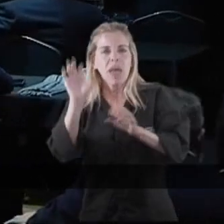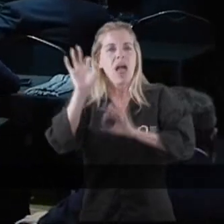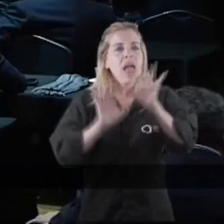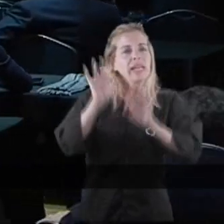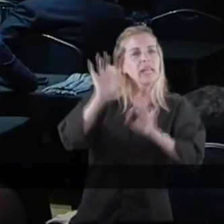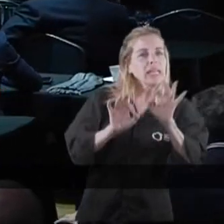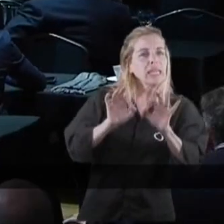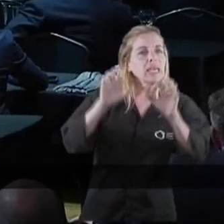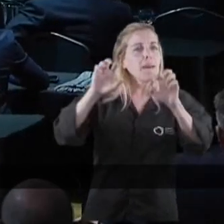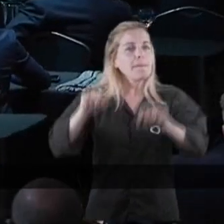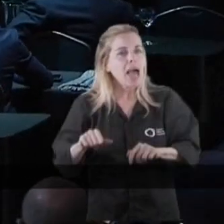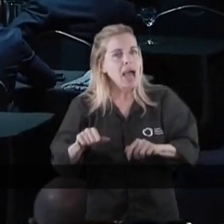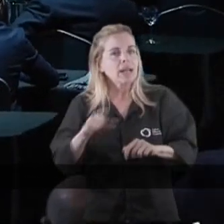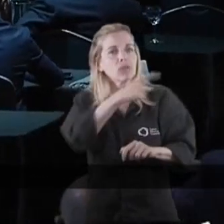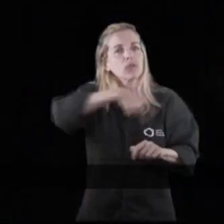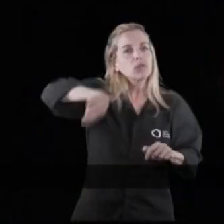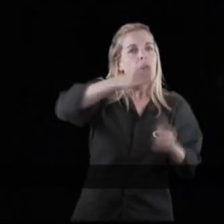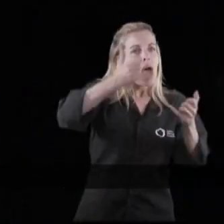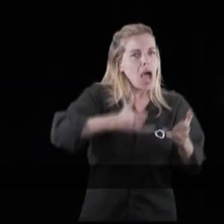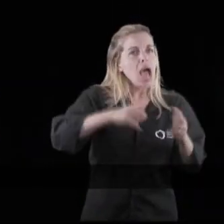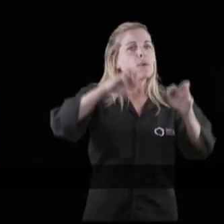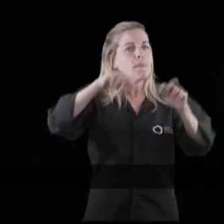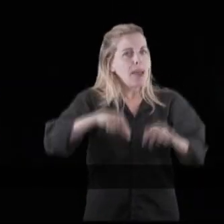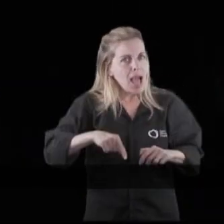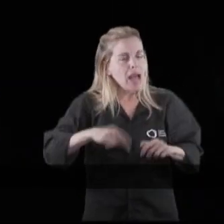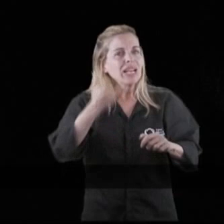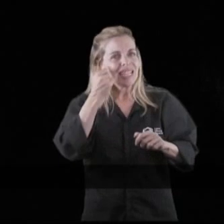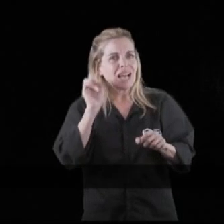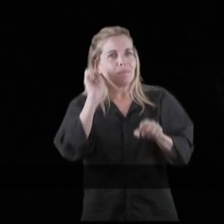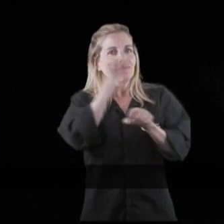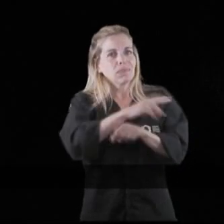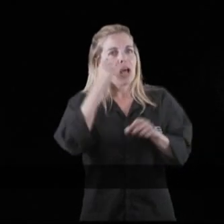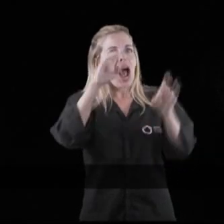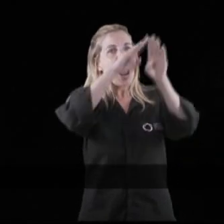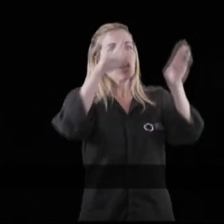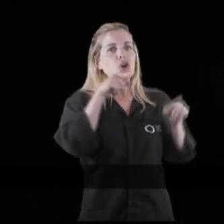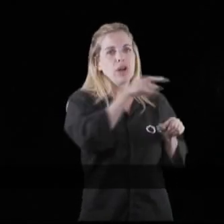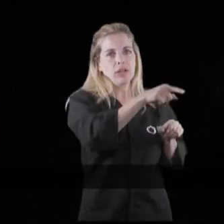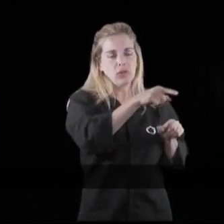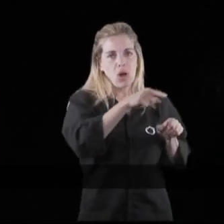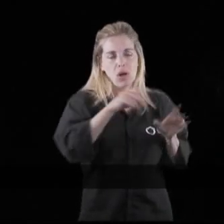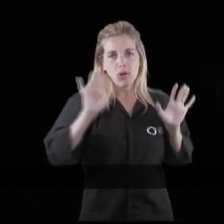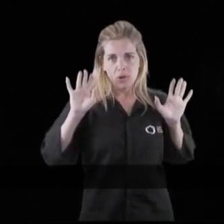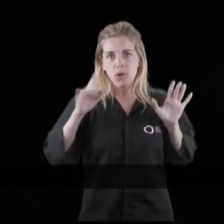un programa, todos lo conocemos, pasó por el Congreso, ese programa vamos a cumplirlo.